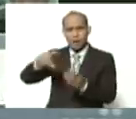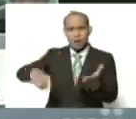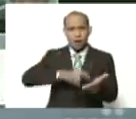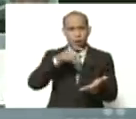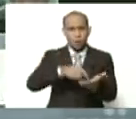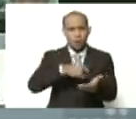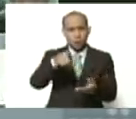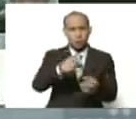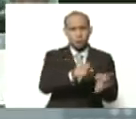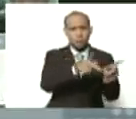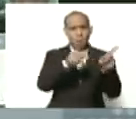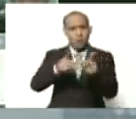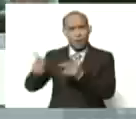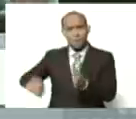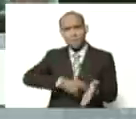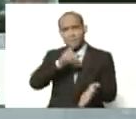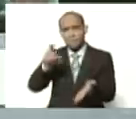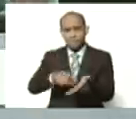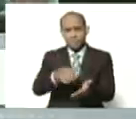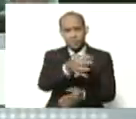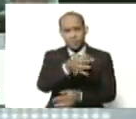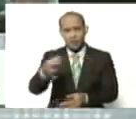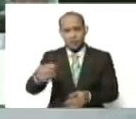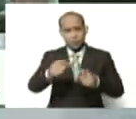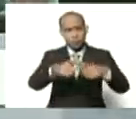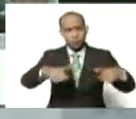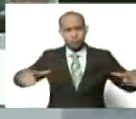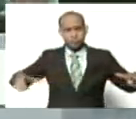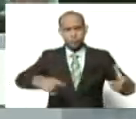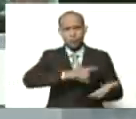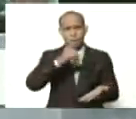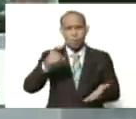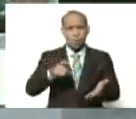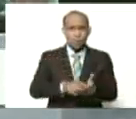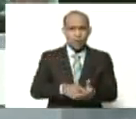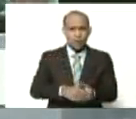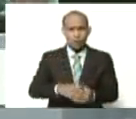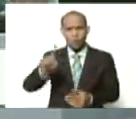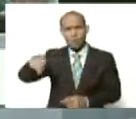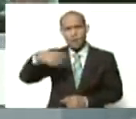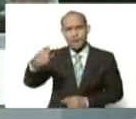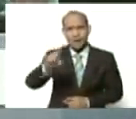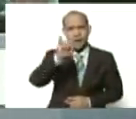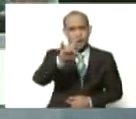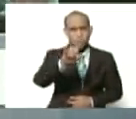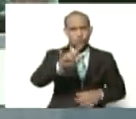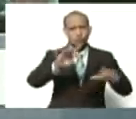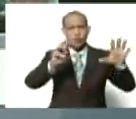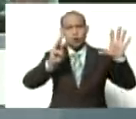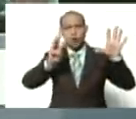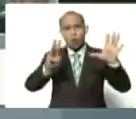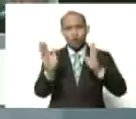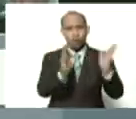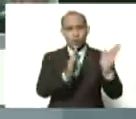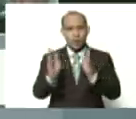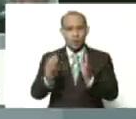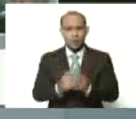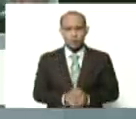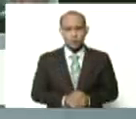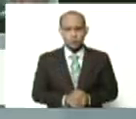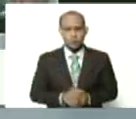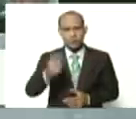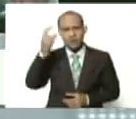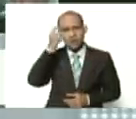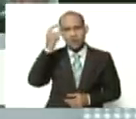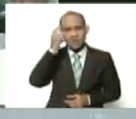planes perfectos, pues, para desplegarse. Desde mañana lunes 8 de marzo, Día